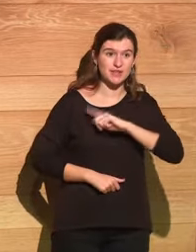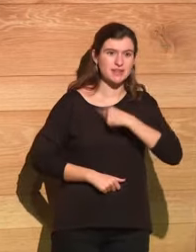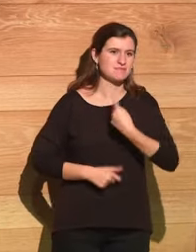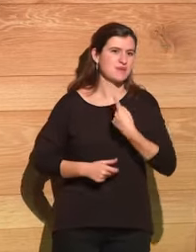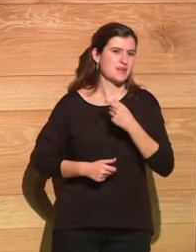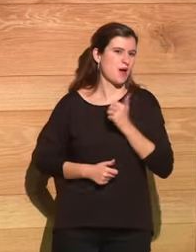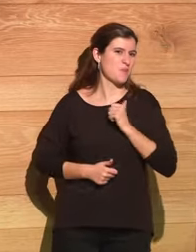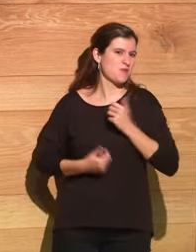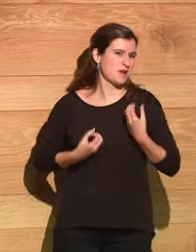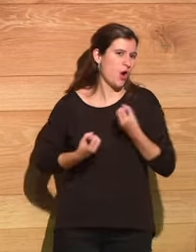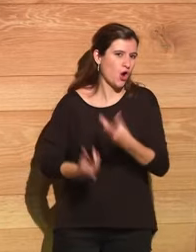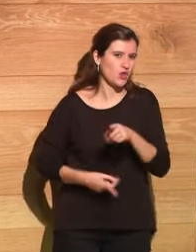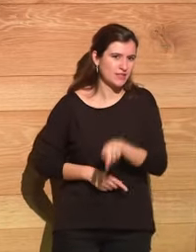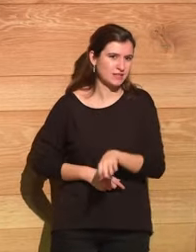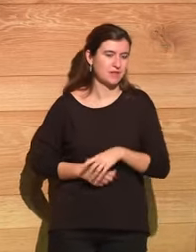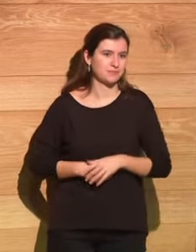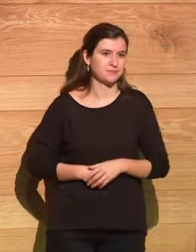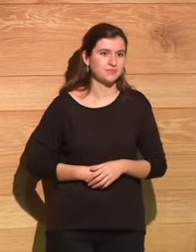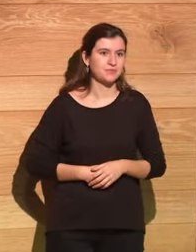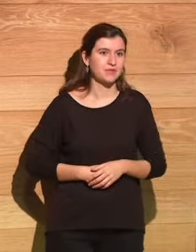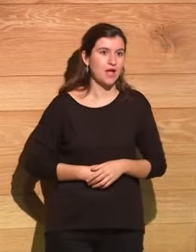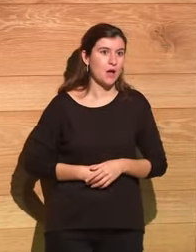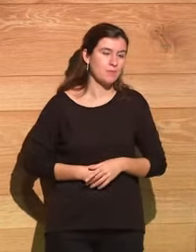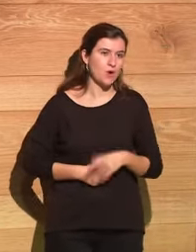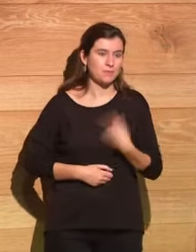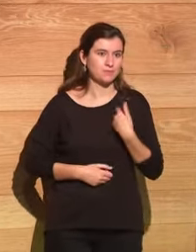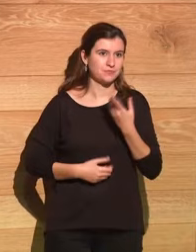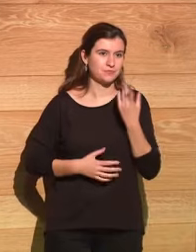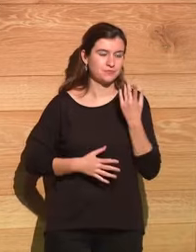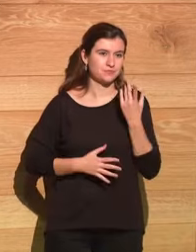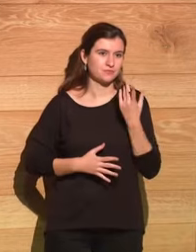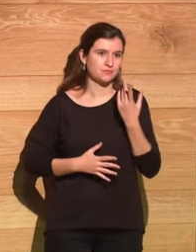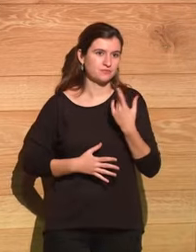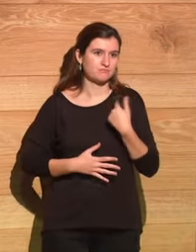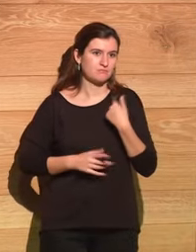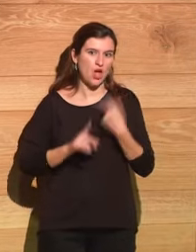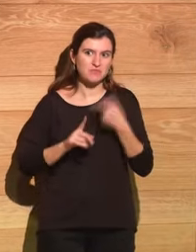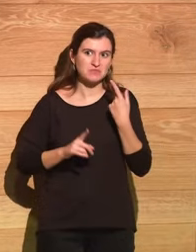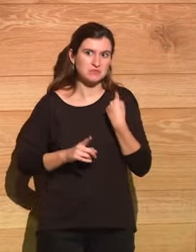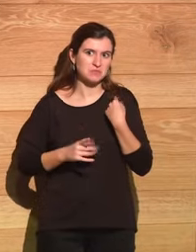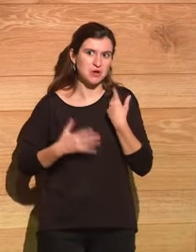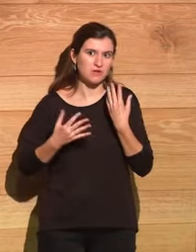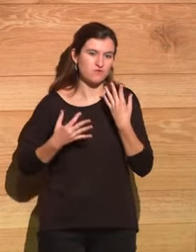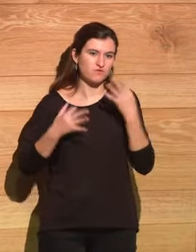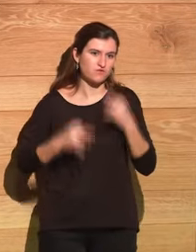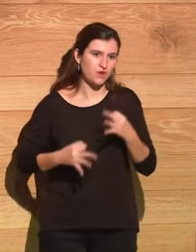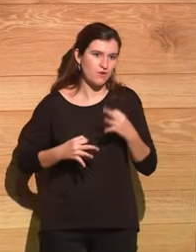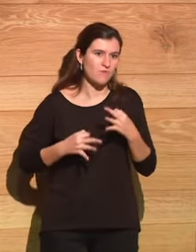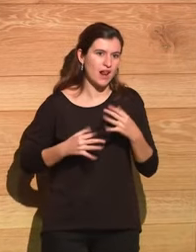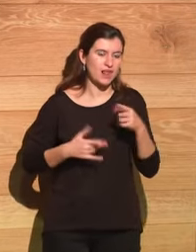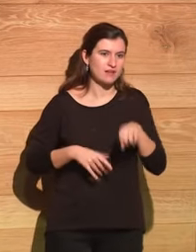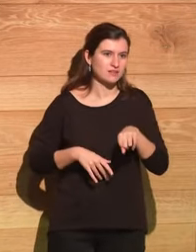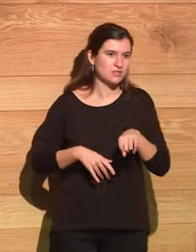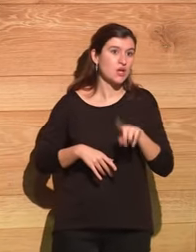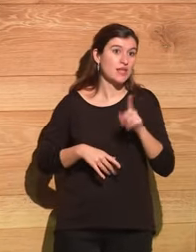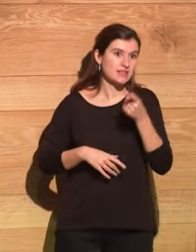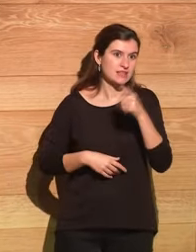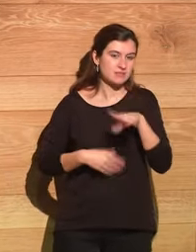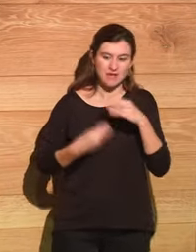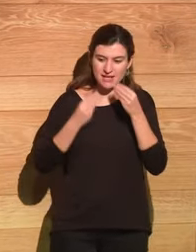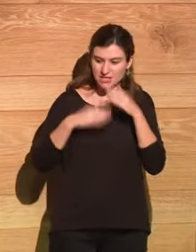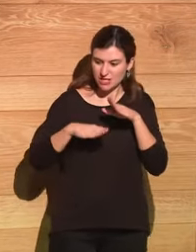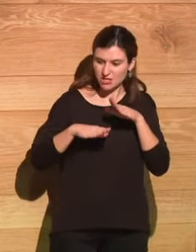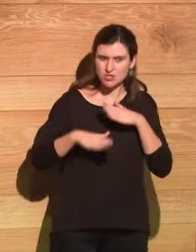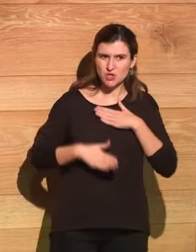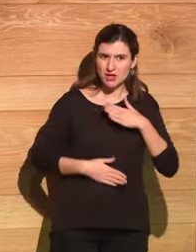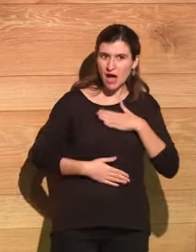sentido, digamos, disciplinario, sino en el sentido de la historia de lo que estaba viviendo, ¿no? La